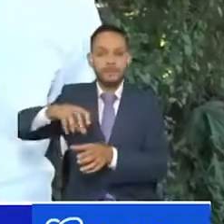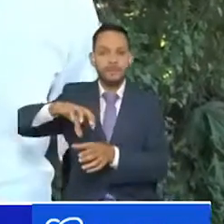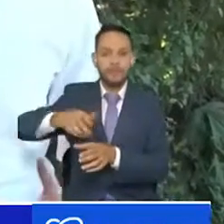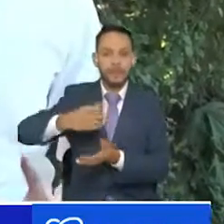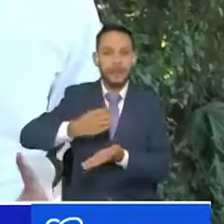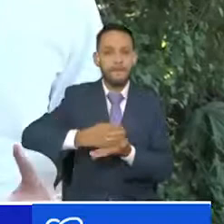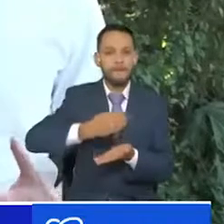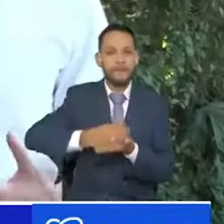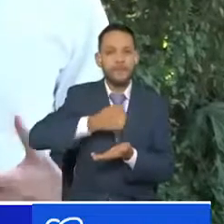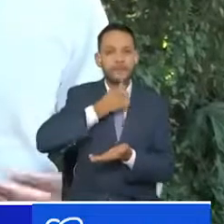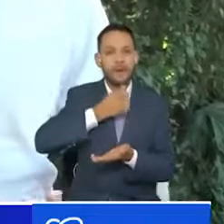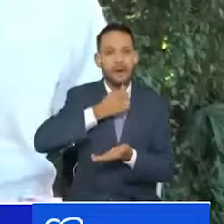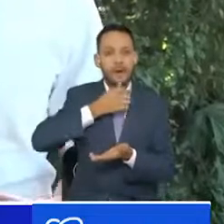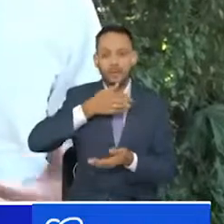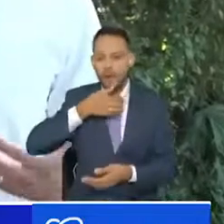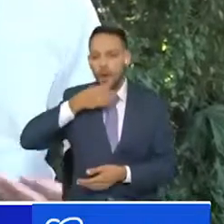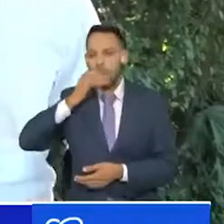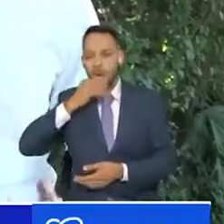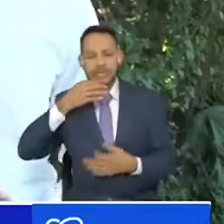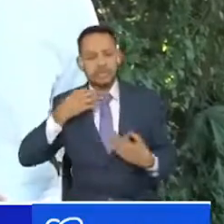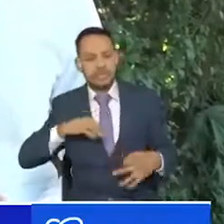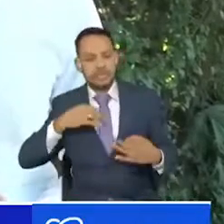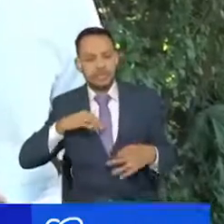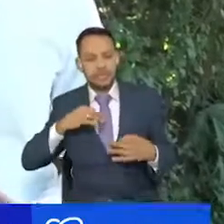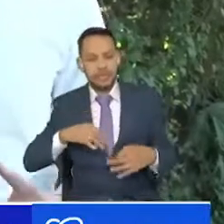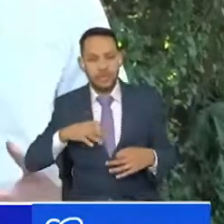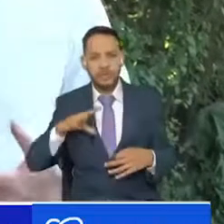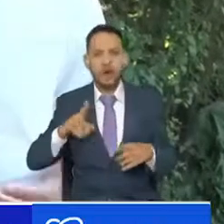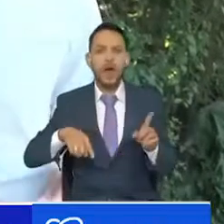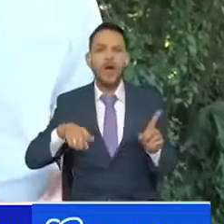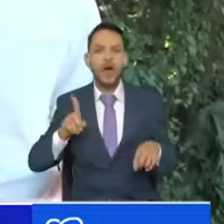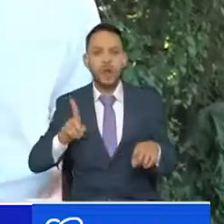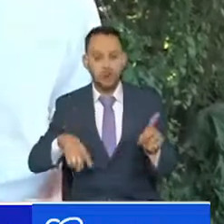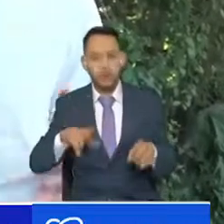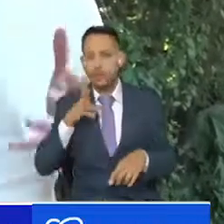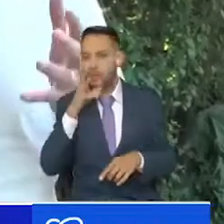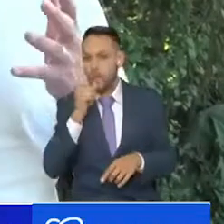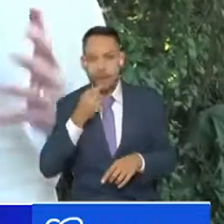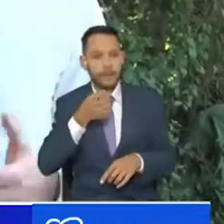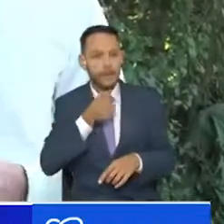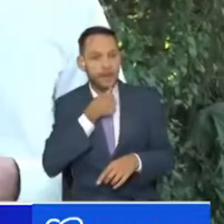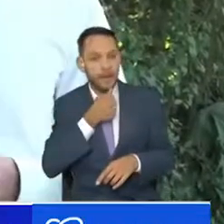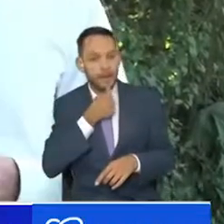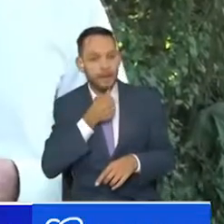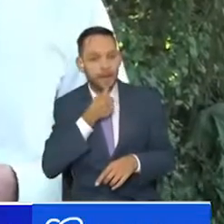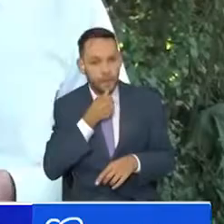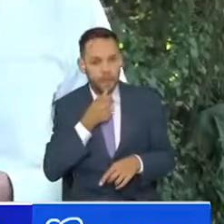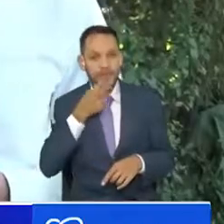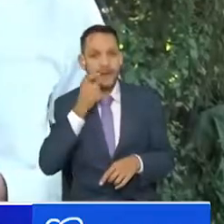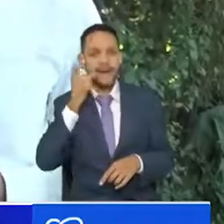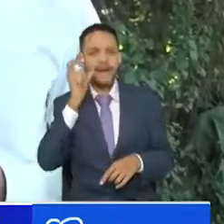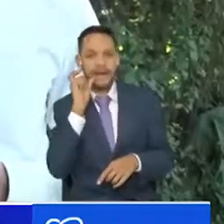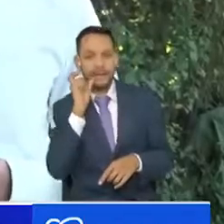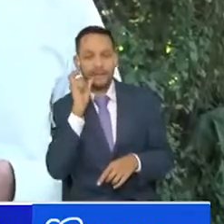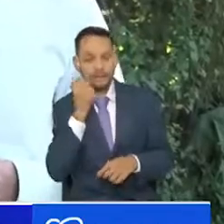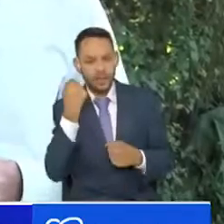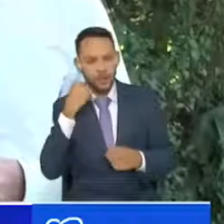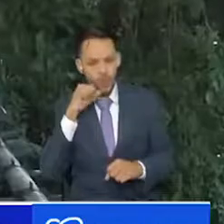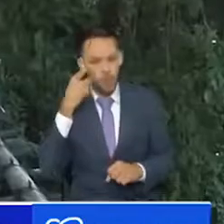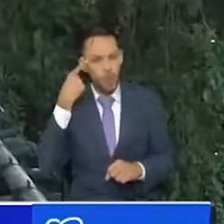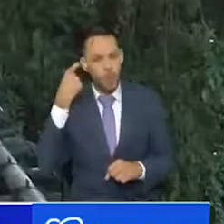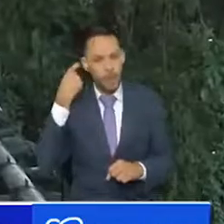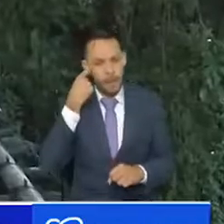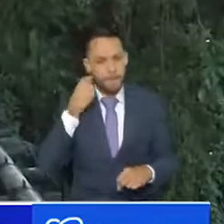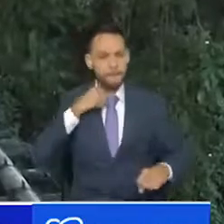levantarse algo tan simple pero tan fundamental y que en pleno siglo 21 caldas todavía tiene importantes retos en esta